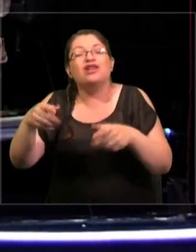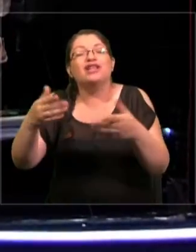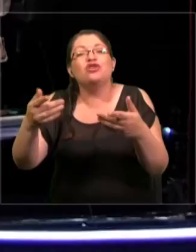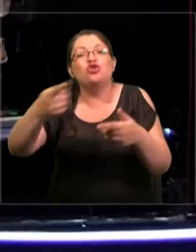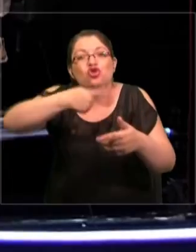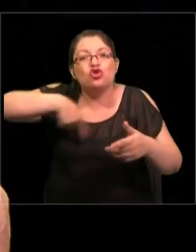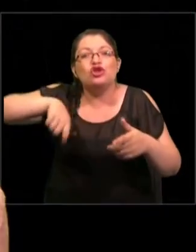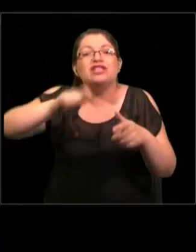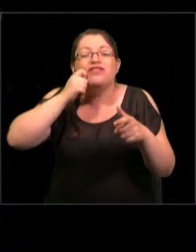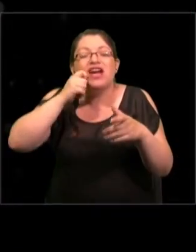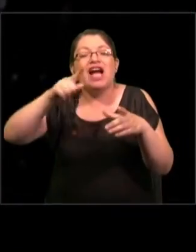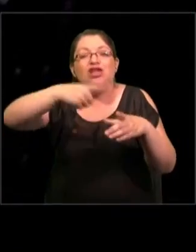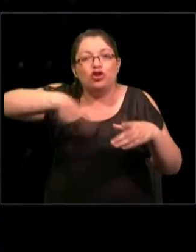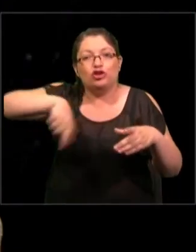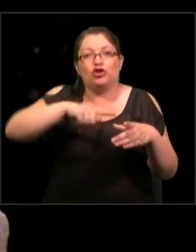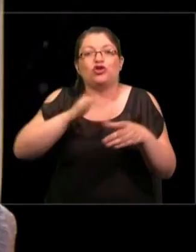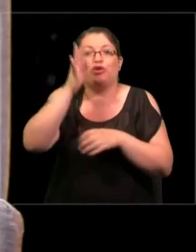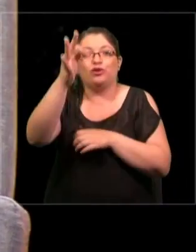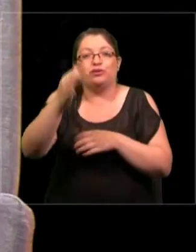nosotros en el futuro. Gracias.